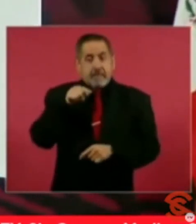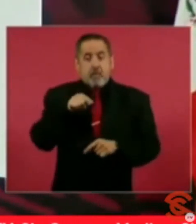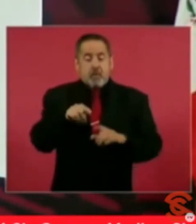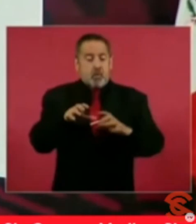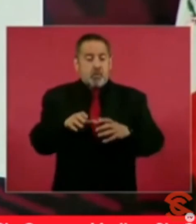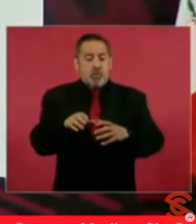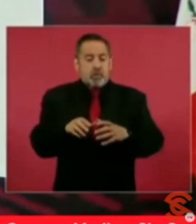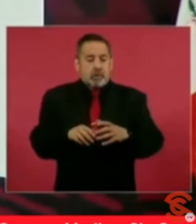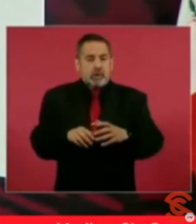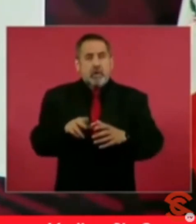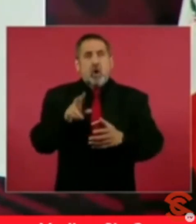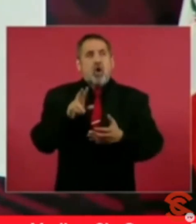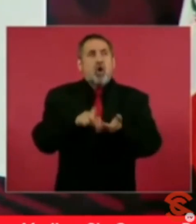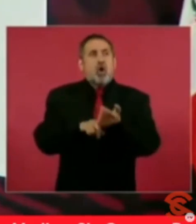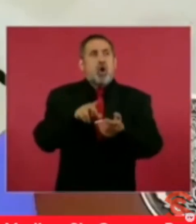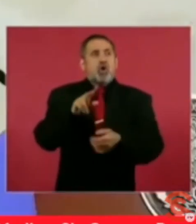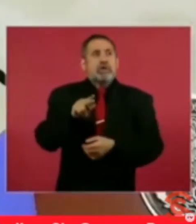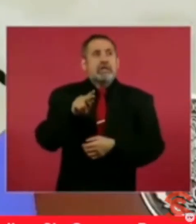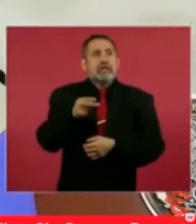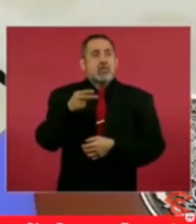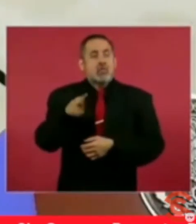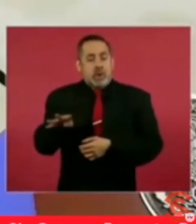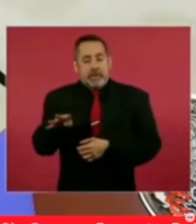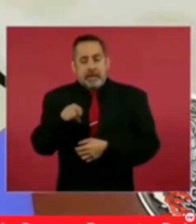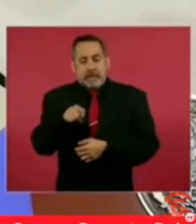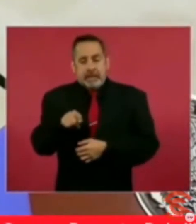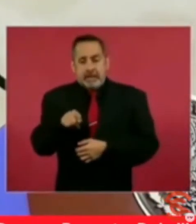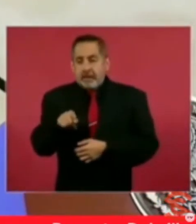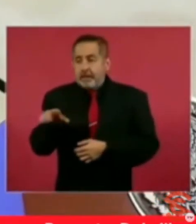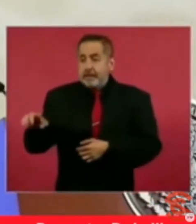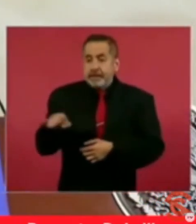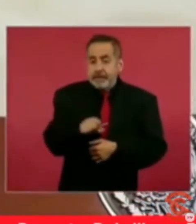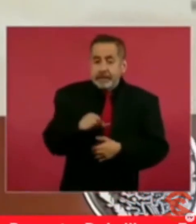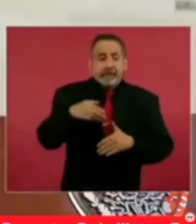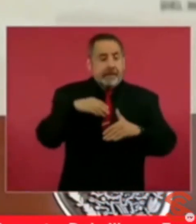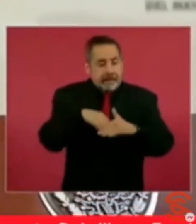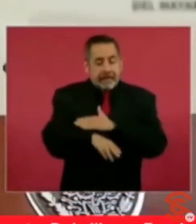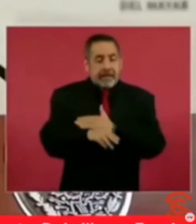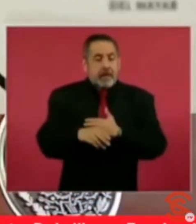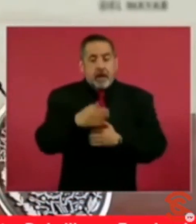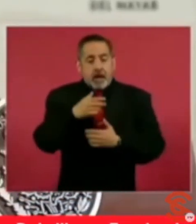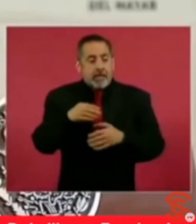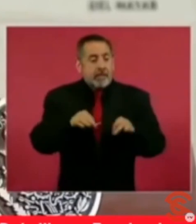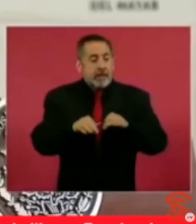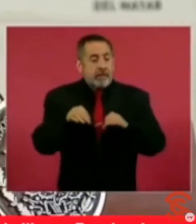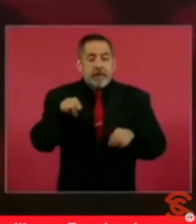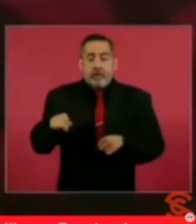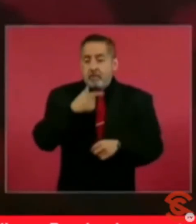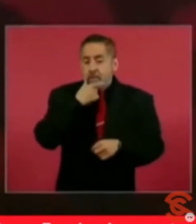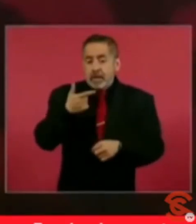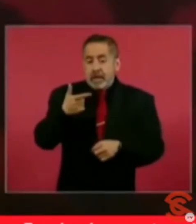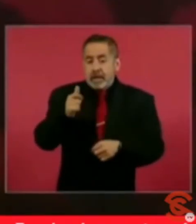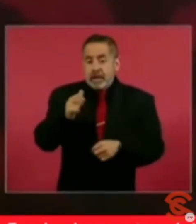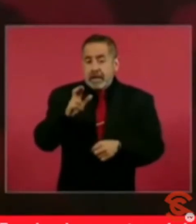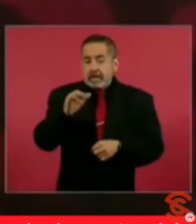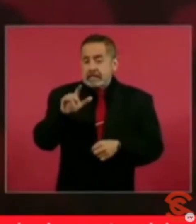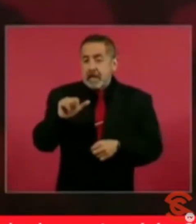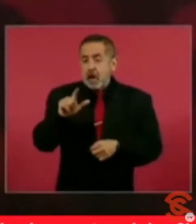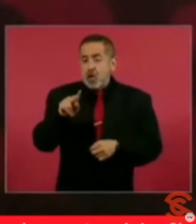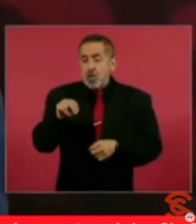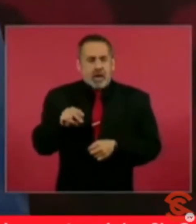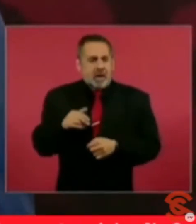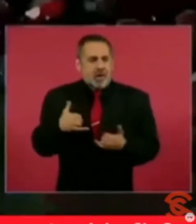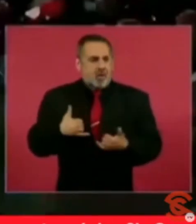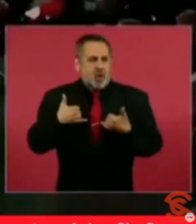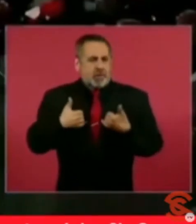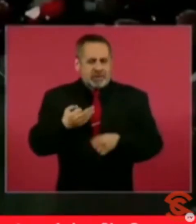en el 89, entra García Luna, jovencito. ¿Cuántos años tiene García